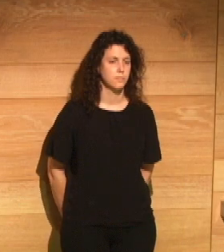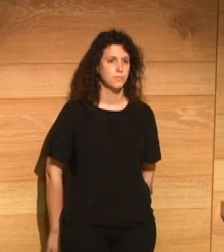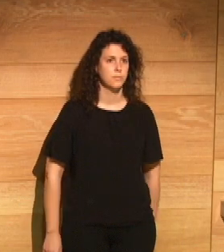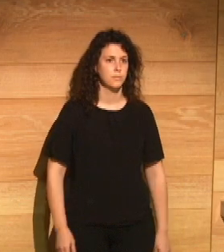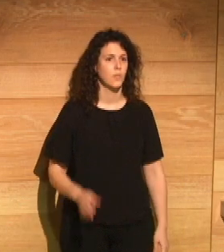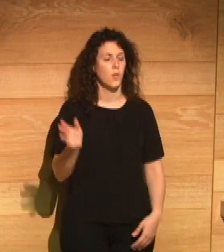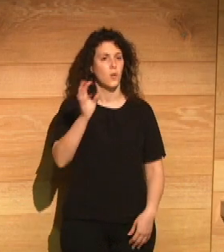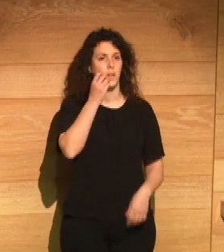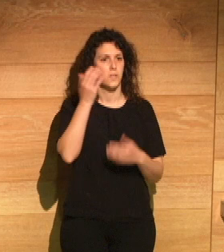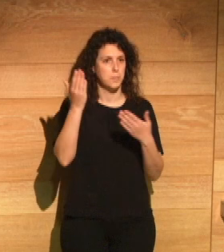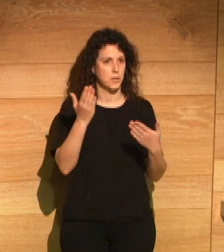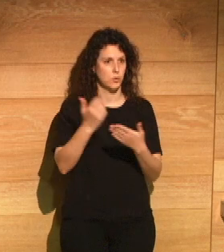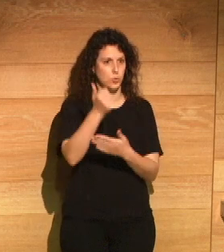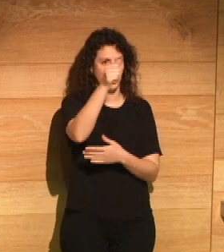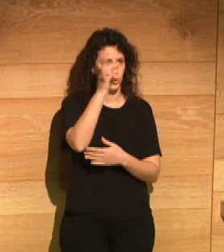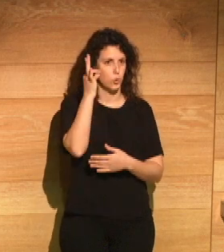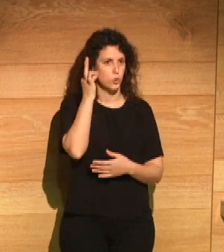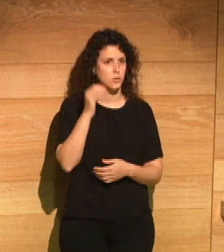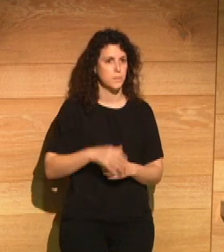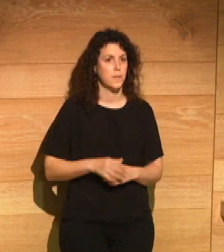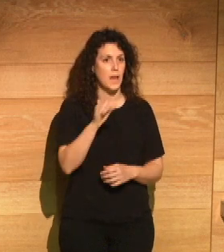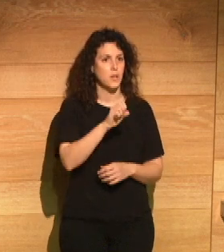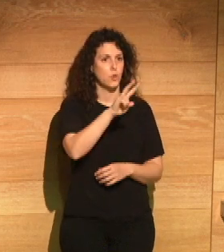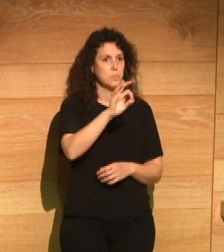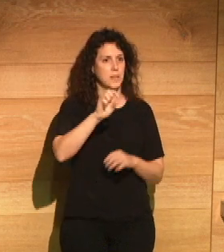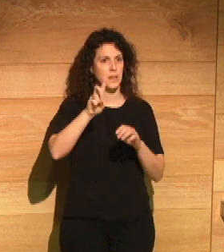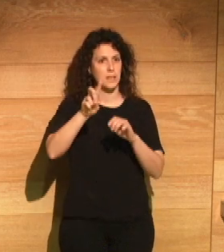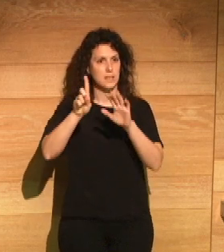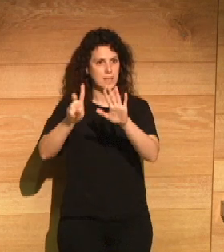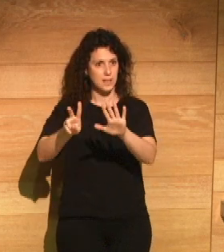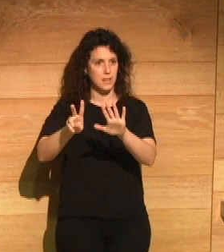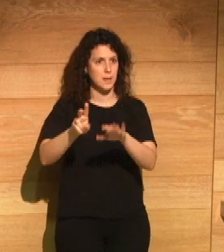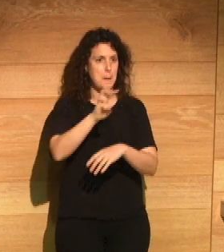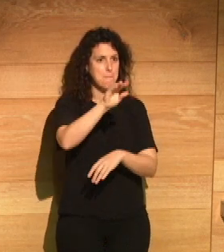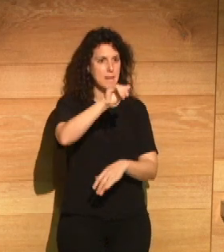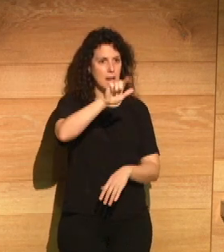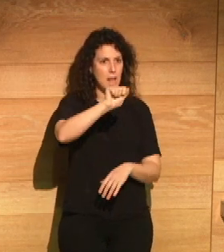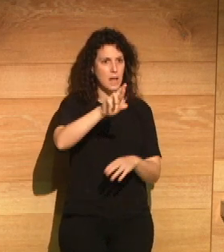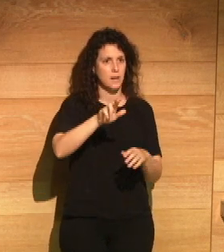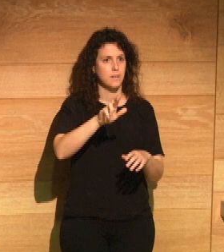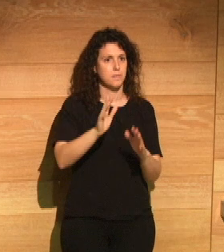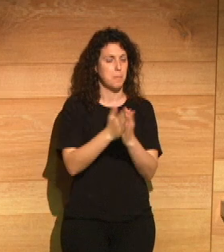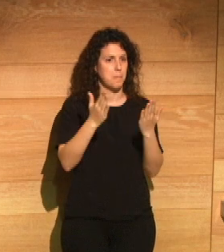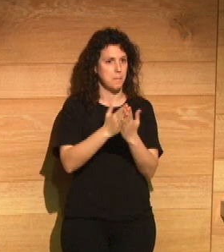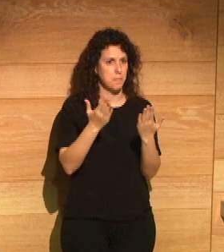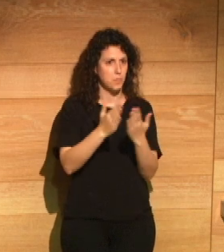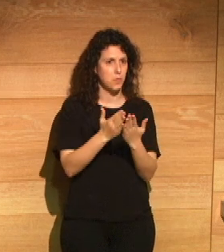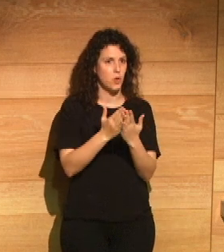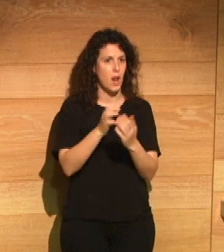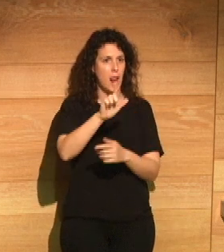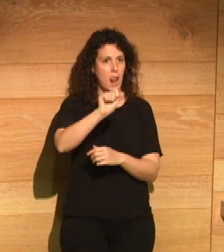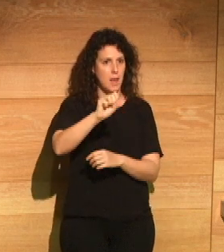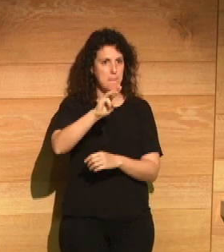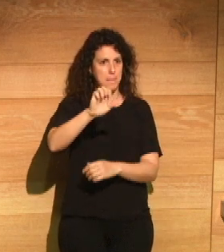Hola, bienvenidos todos. En el año 2017, Pilar Quintana publicó la impecable y feroz novela La Perra, que